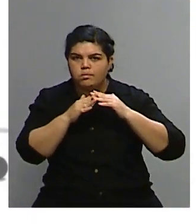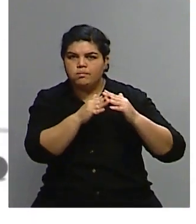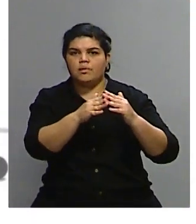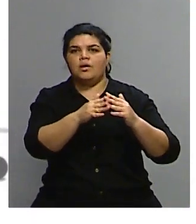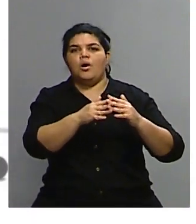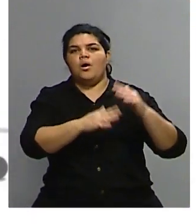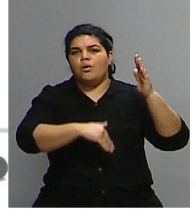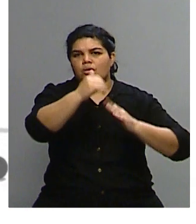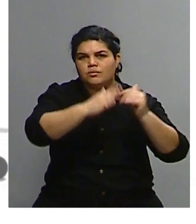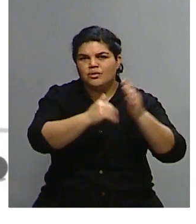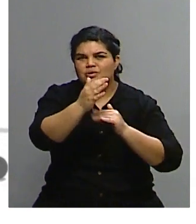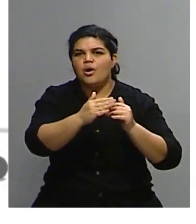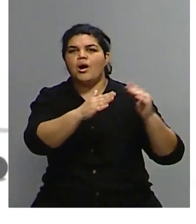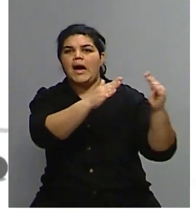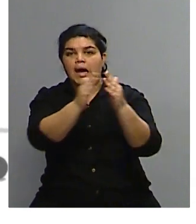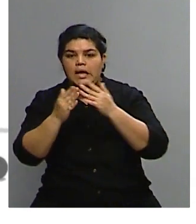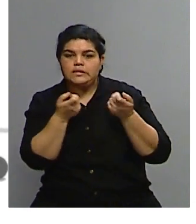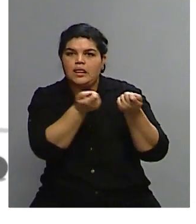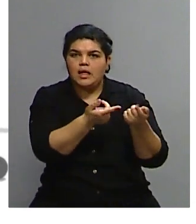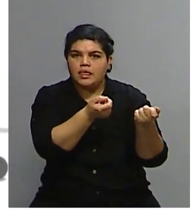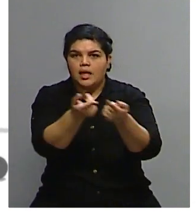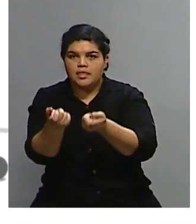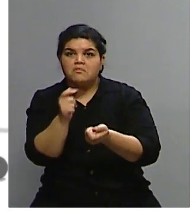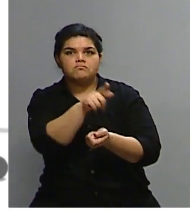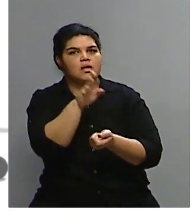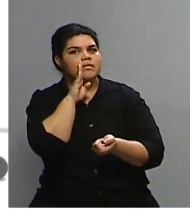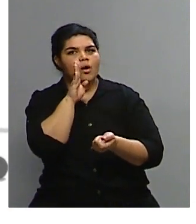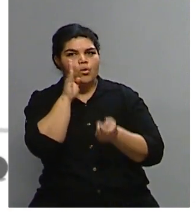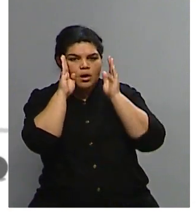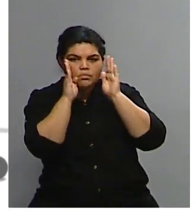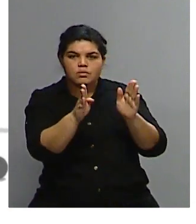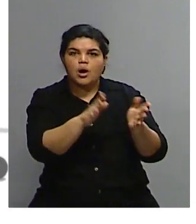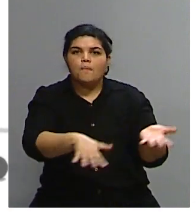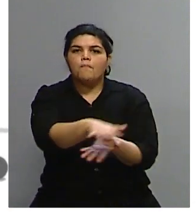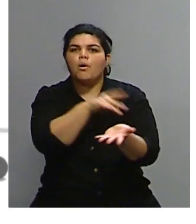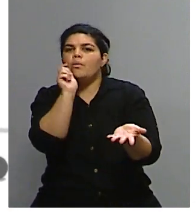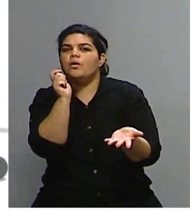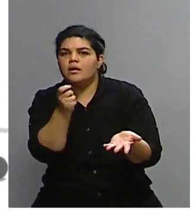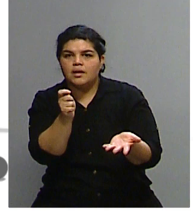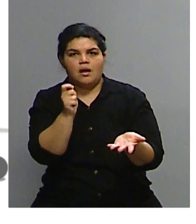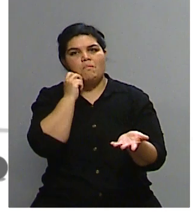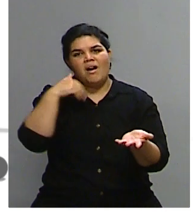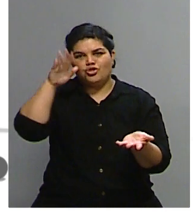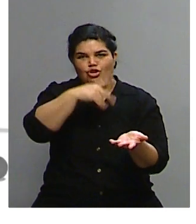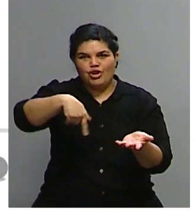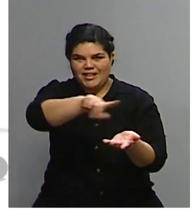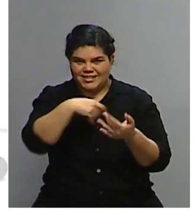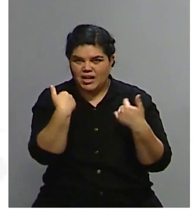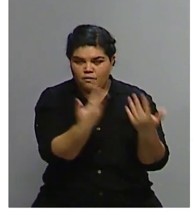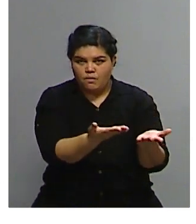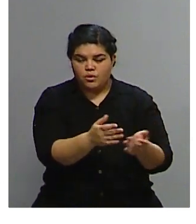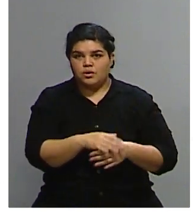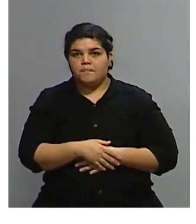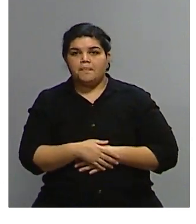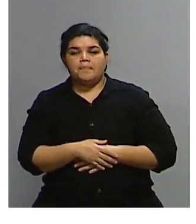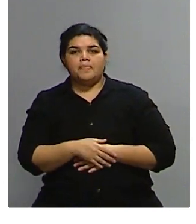darles alternativas y se han ido generando también, digamos, alternativas habitacionales, por ejemplo, para las personas mayores que no